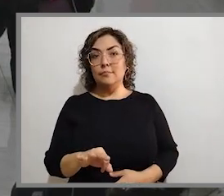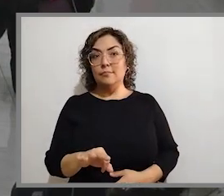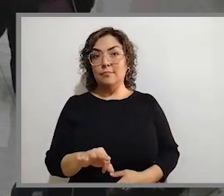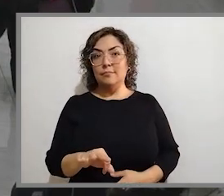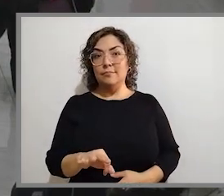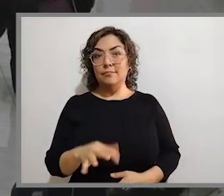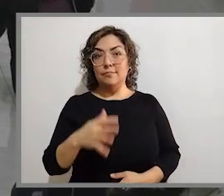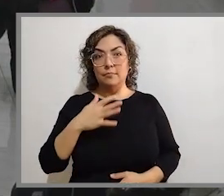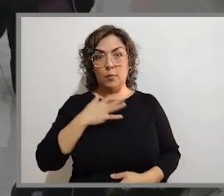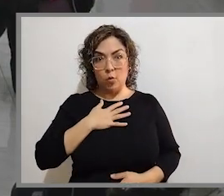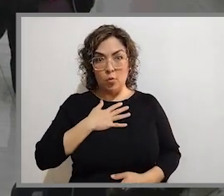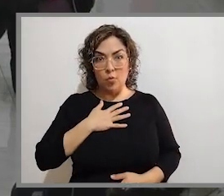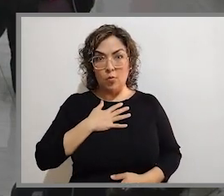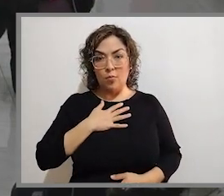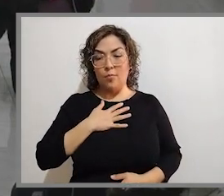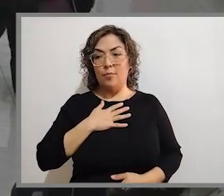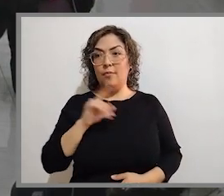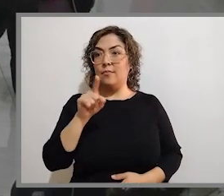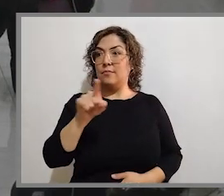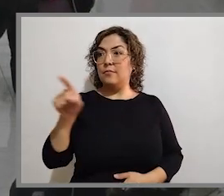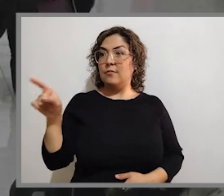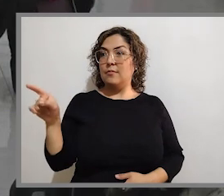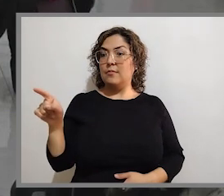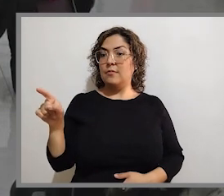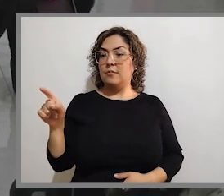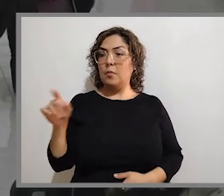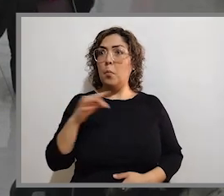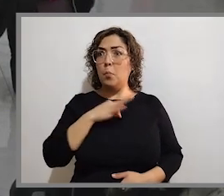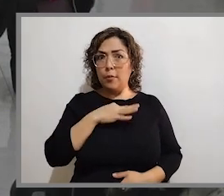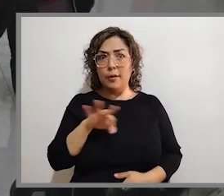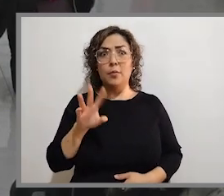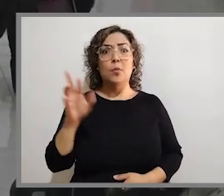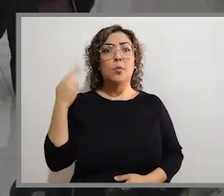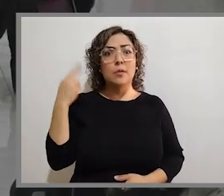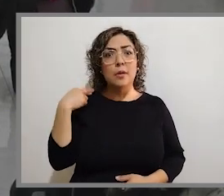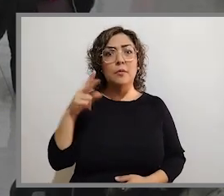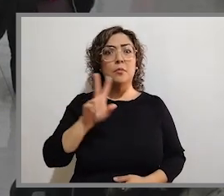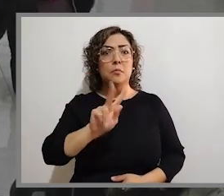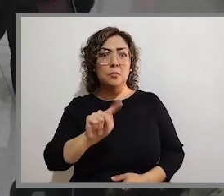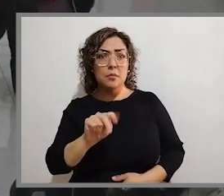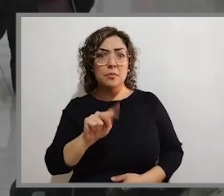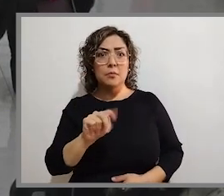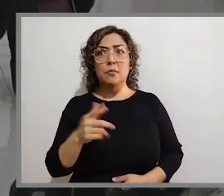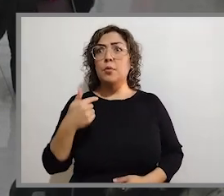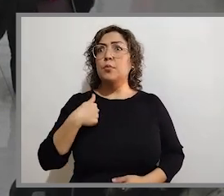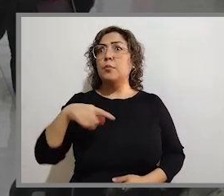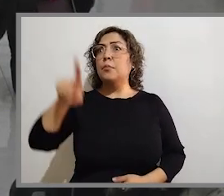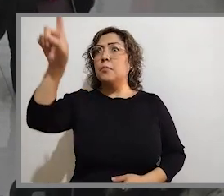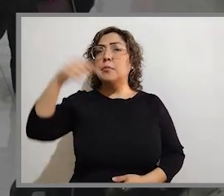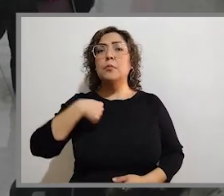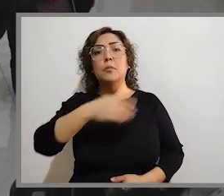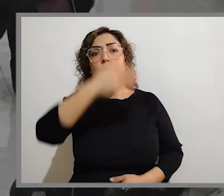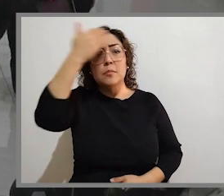financiamiento público, yo no sabía que yo tenía acceso a radio y televisión, yo no sabía que podía denunciar esto. Y un ejercicio que